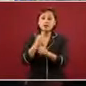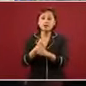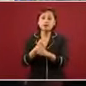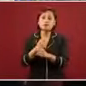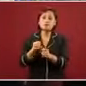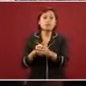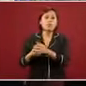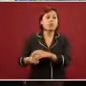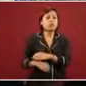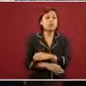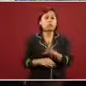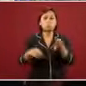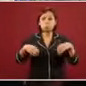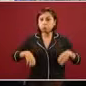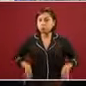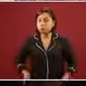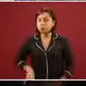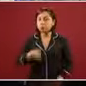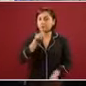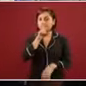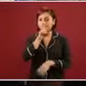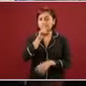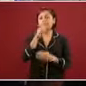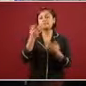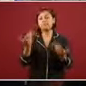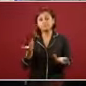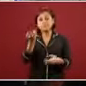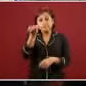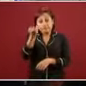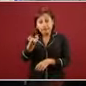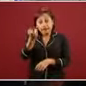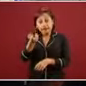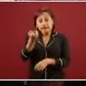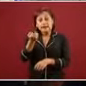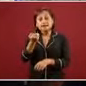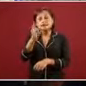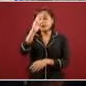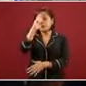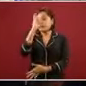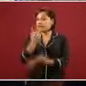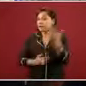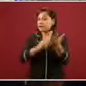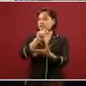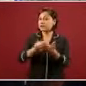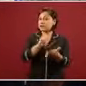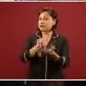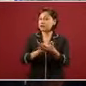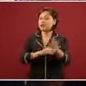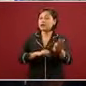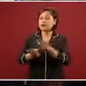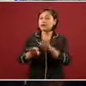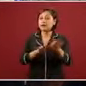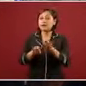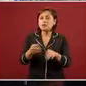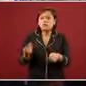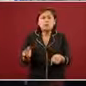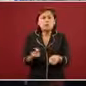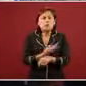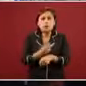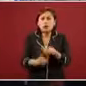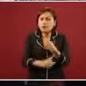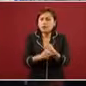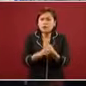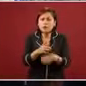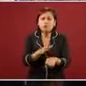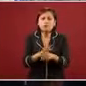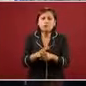¿En qué afecta, digamos, este tipo de prácticas de subcontratación abusiva? De entrada, precariza el